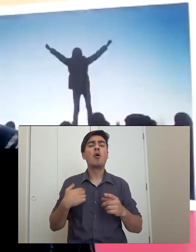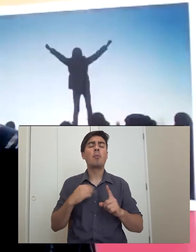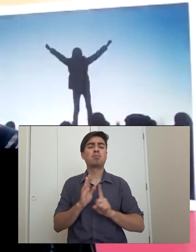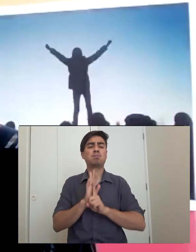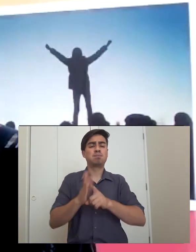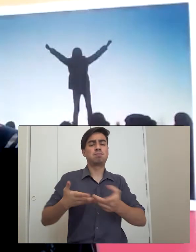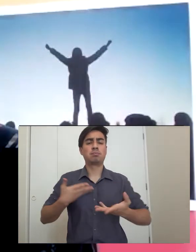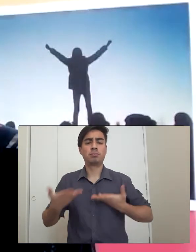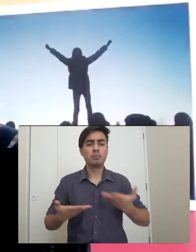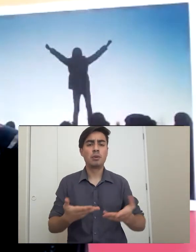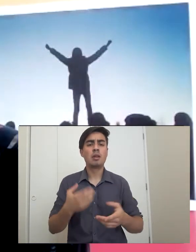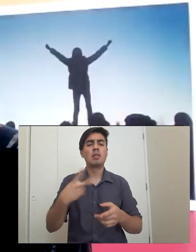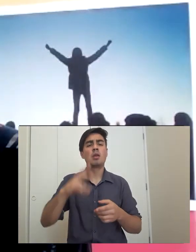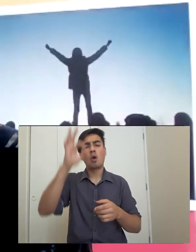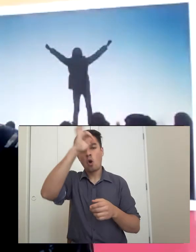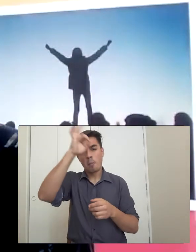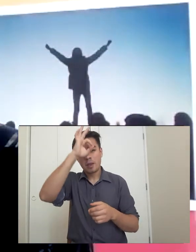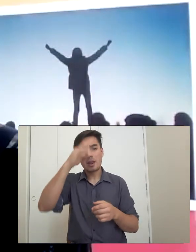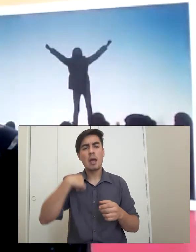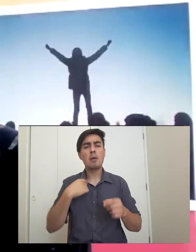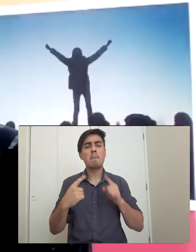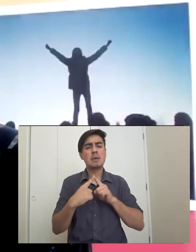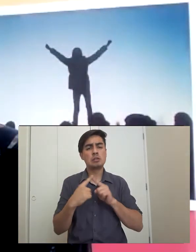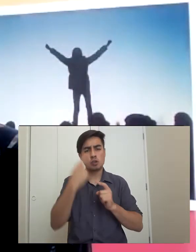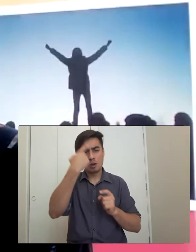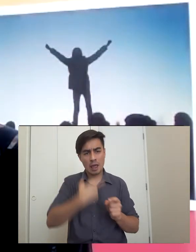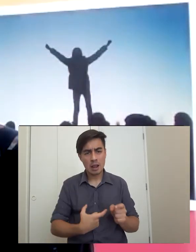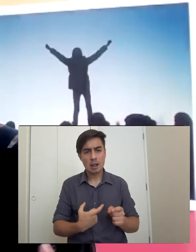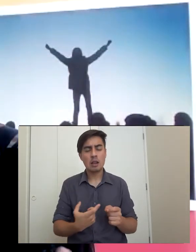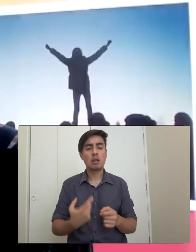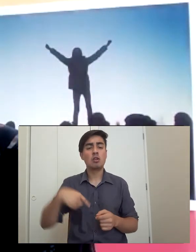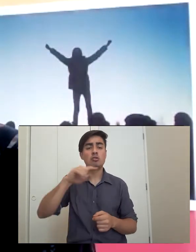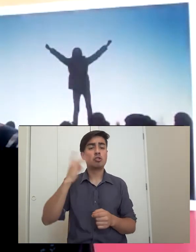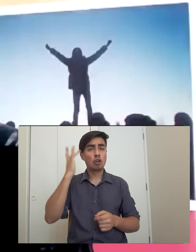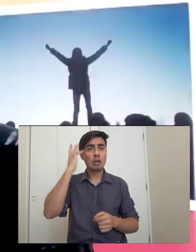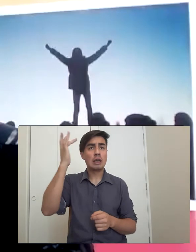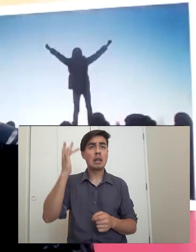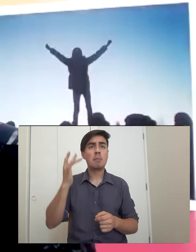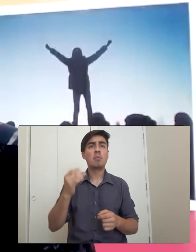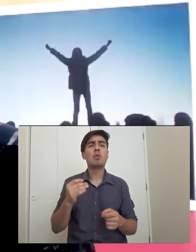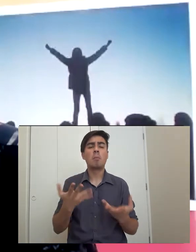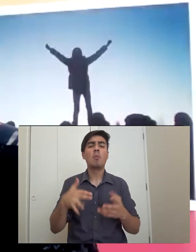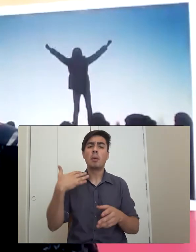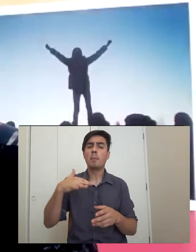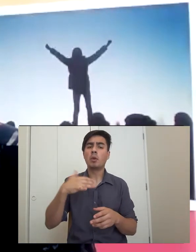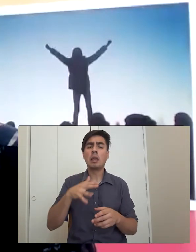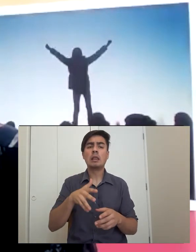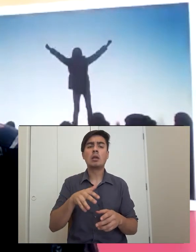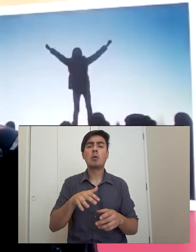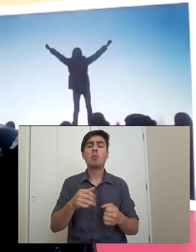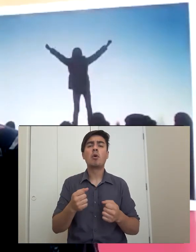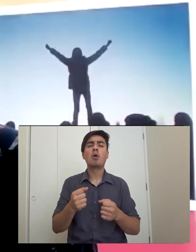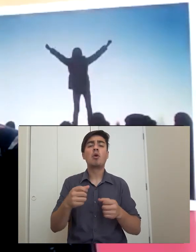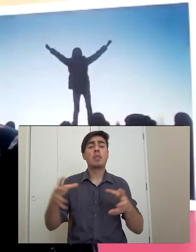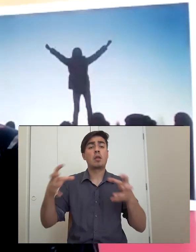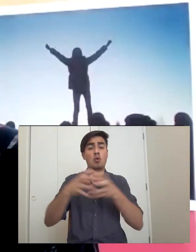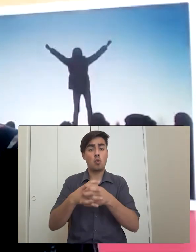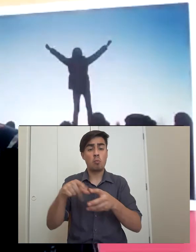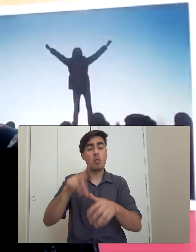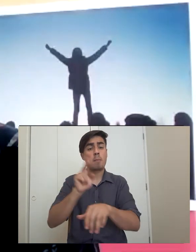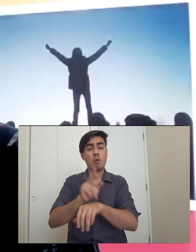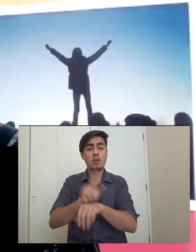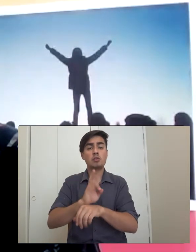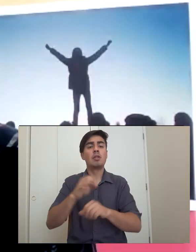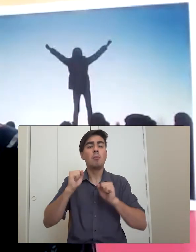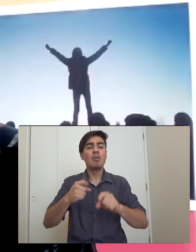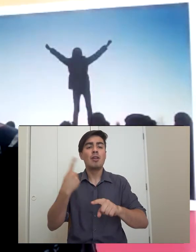opiniones personales, nosotros creemos que es útil en el grupo de profesores hablar esto antes de